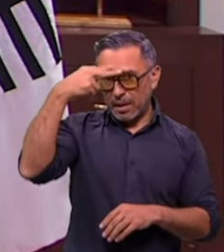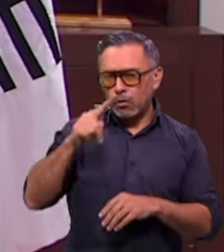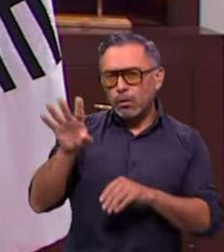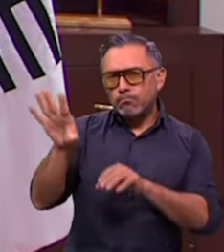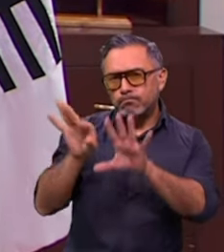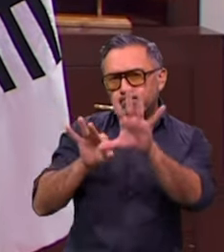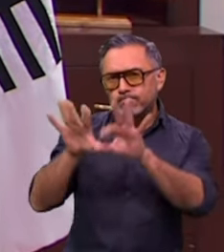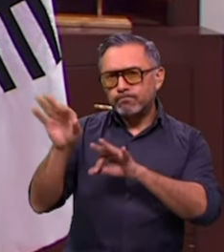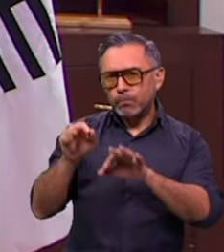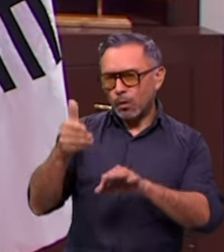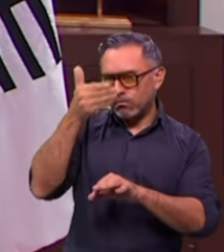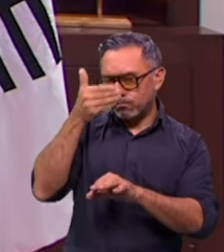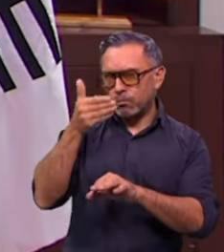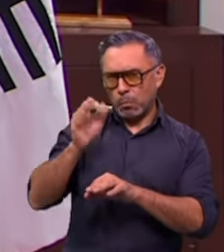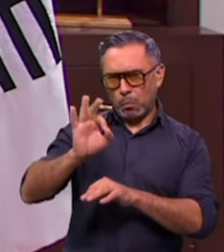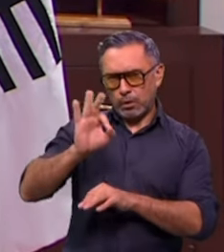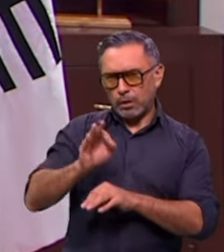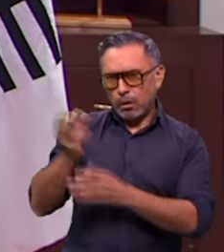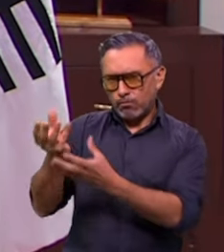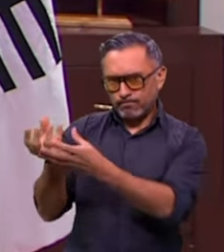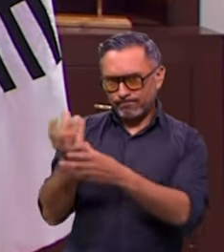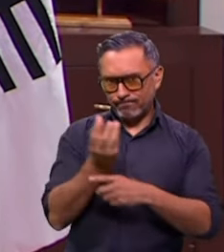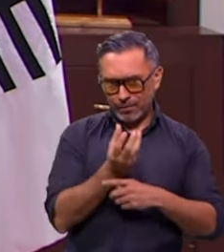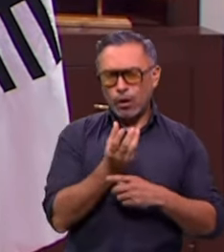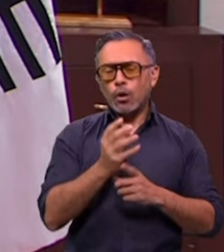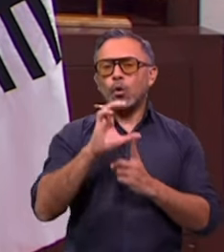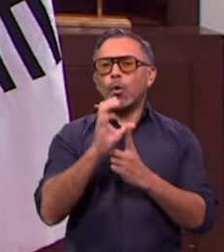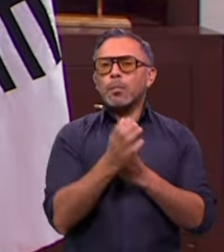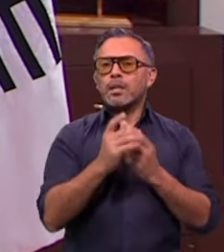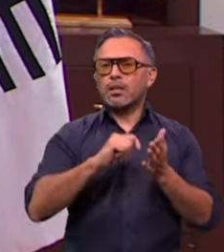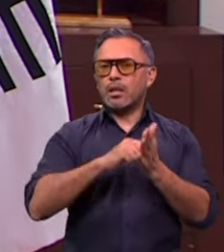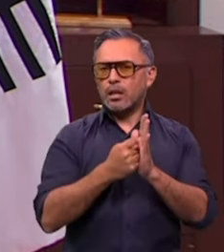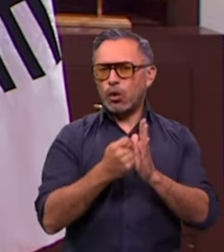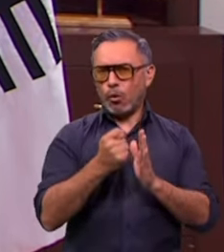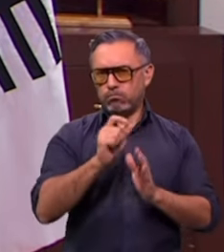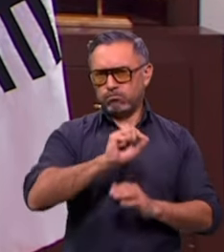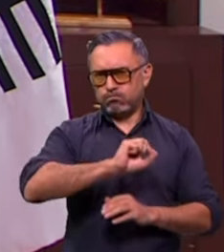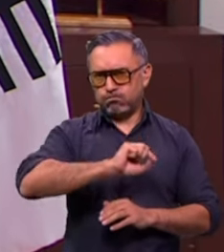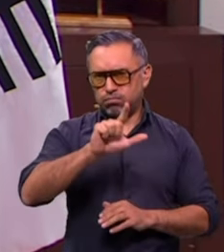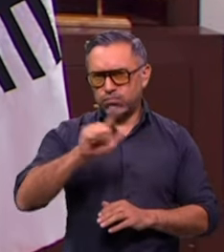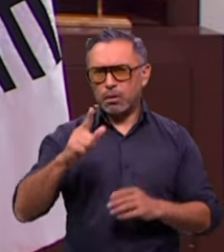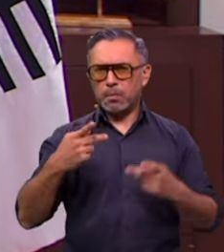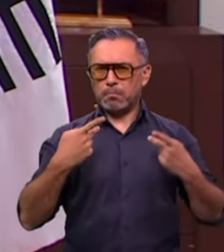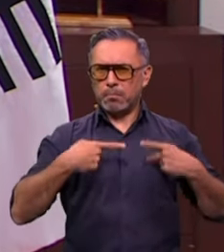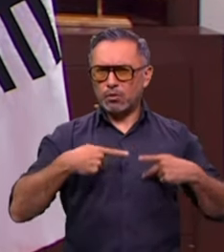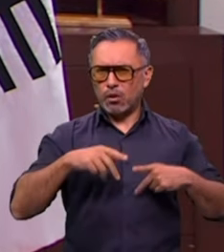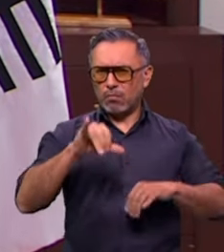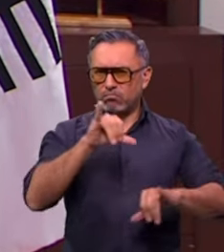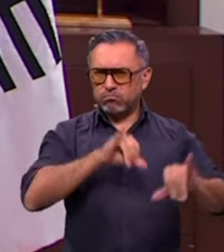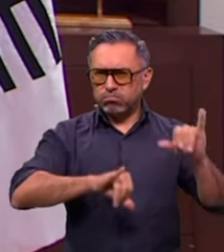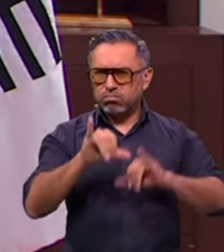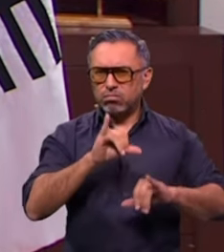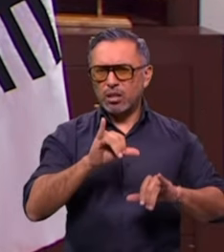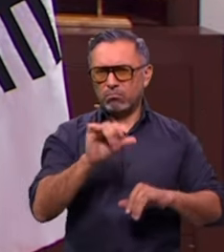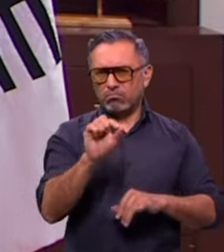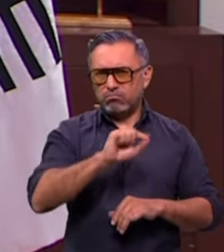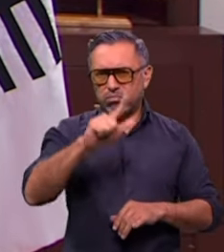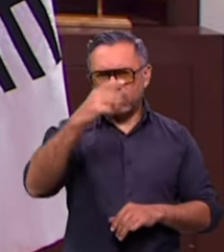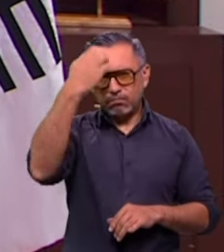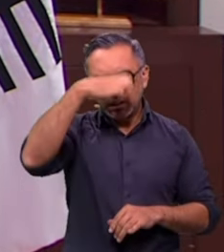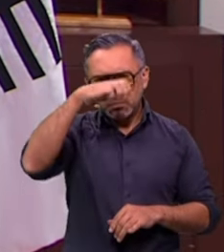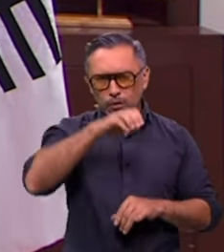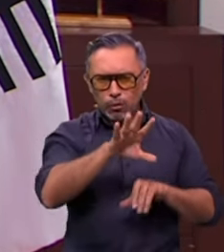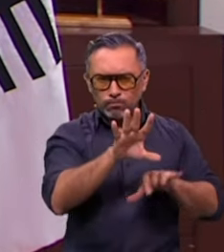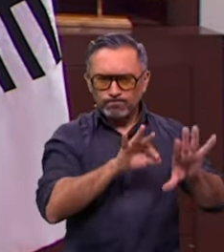sido realizado por un comité técnico asesor integrado por personas científicas expertas que han puesto su